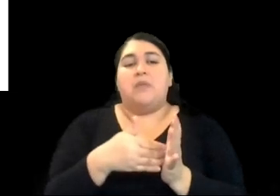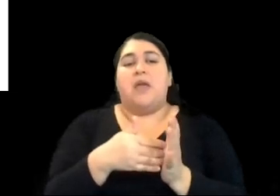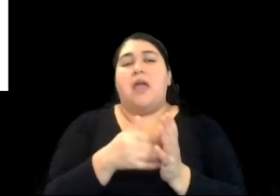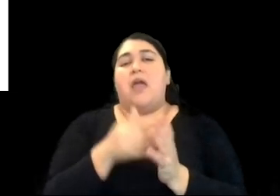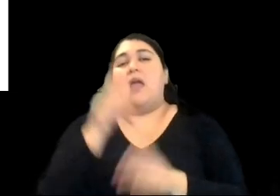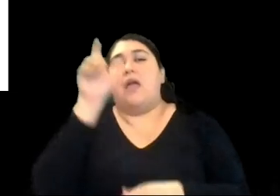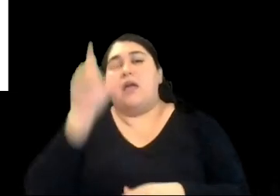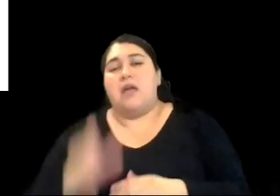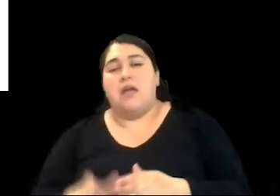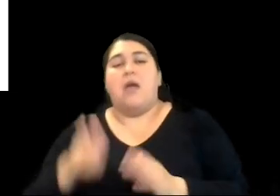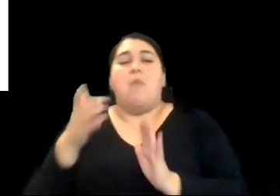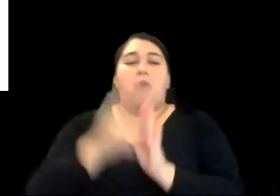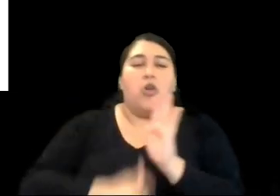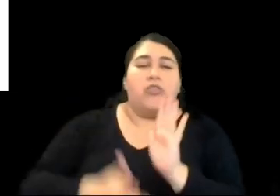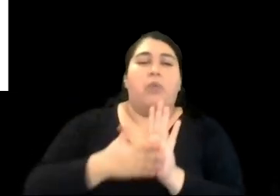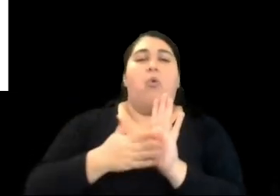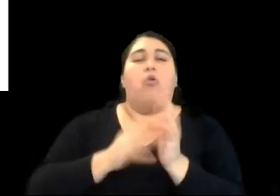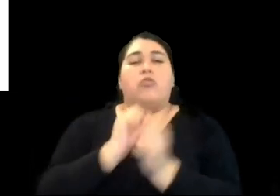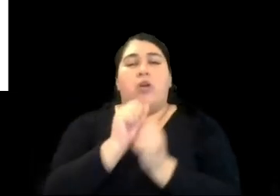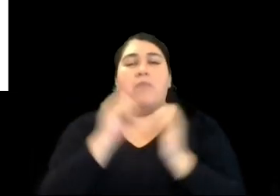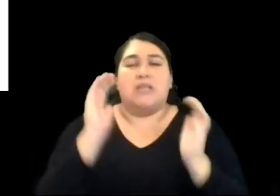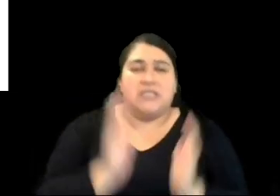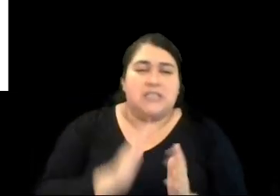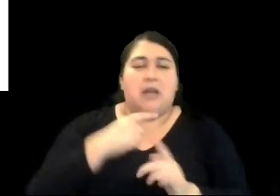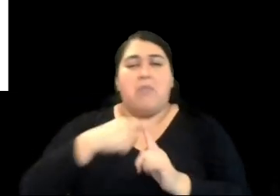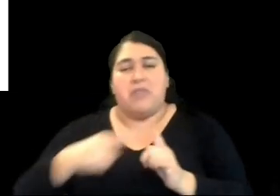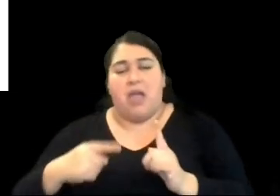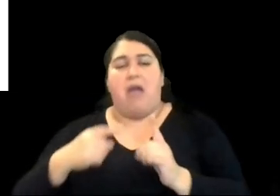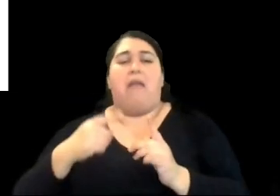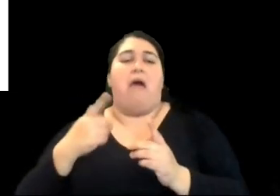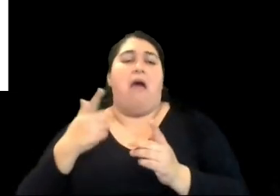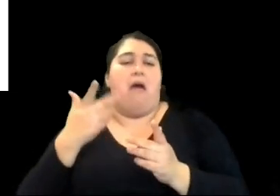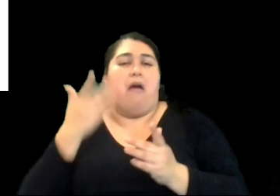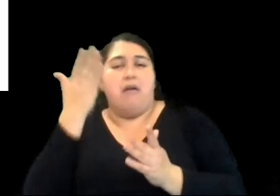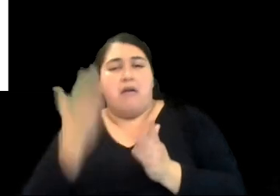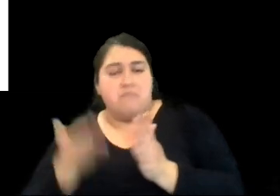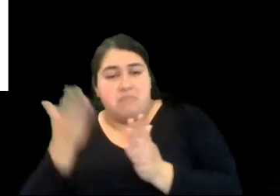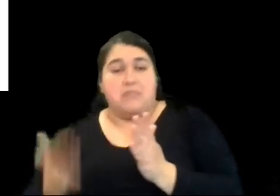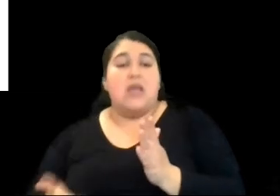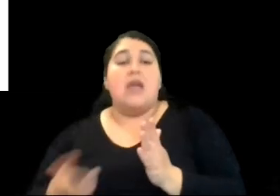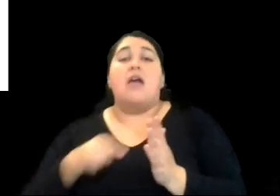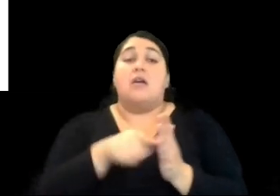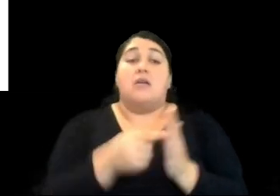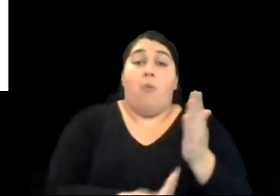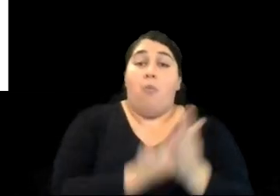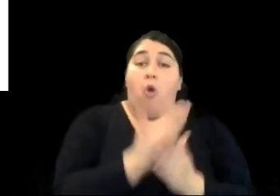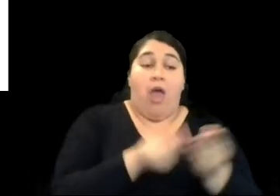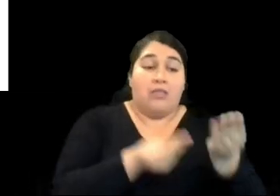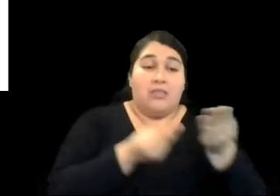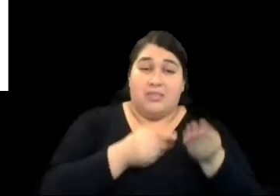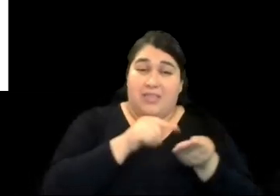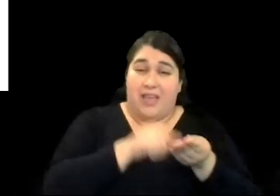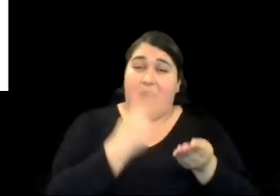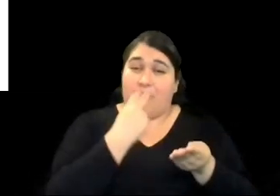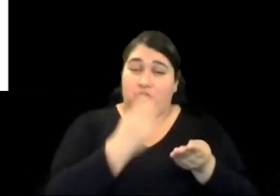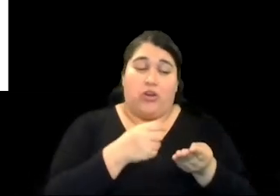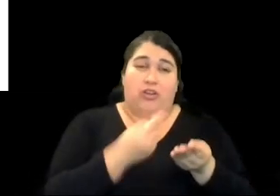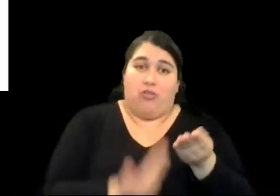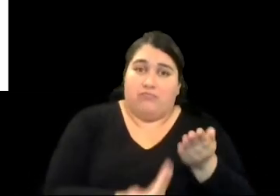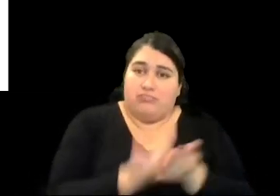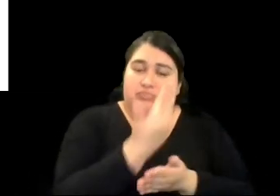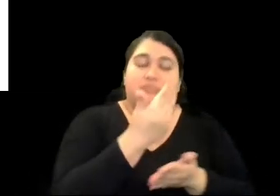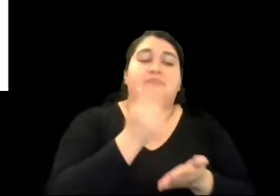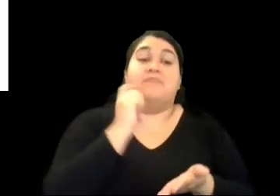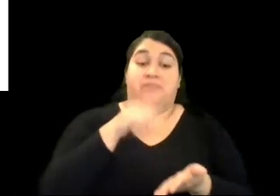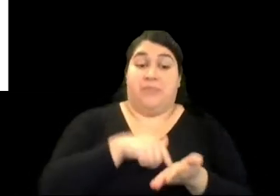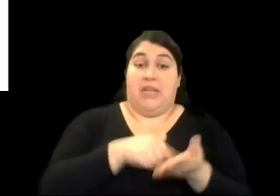tipo de contribuyente, en ese caso me va a generar un volante electrónico de pago que tendré que abonar, y una vez impactado ese